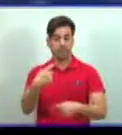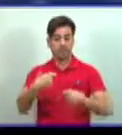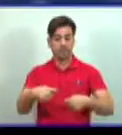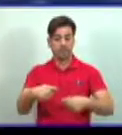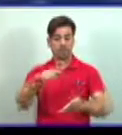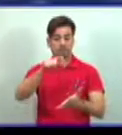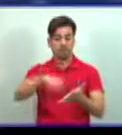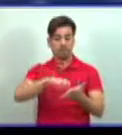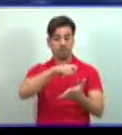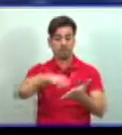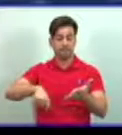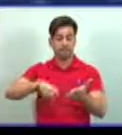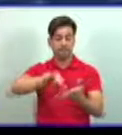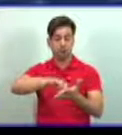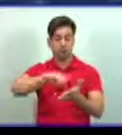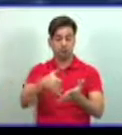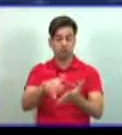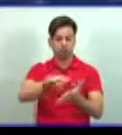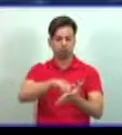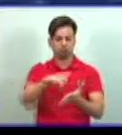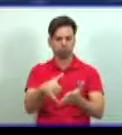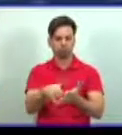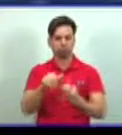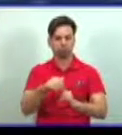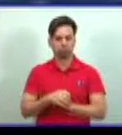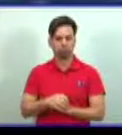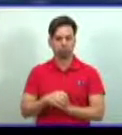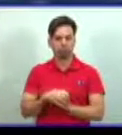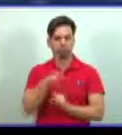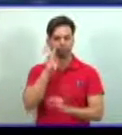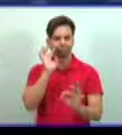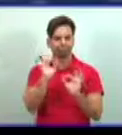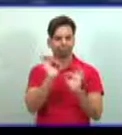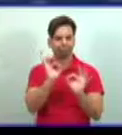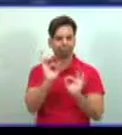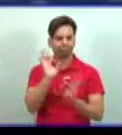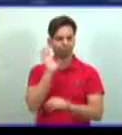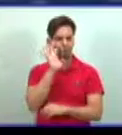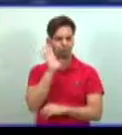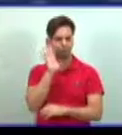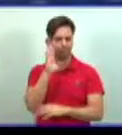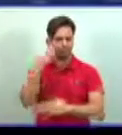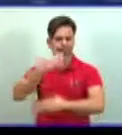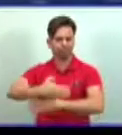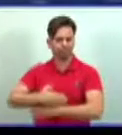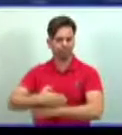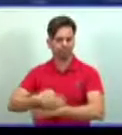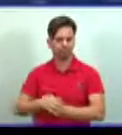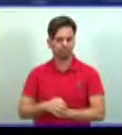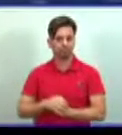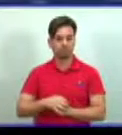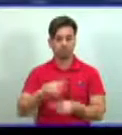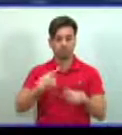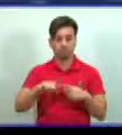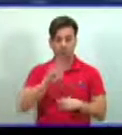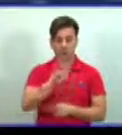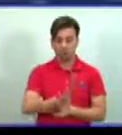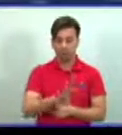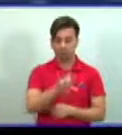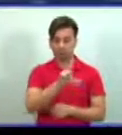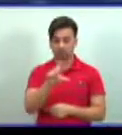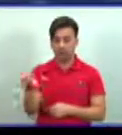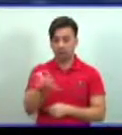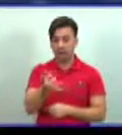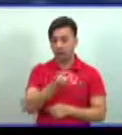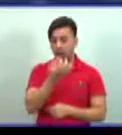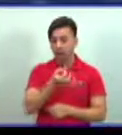contaminación. Y pregunta 4, argumenta las razones que hacen que la contaminación atmosférica sea un